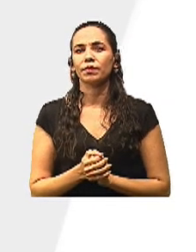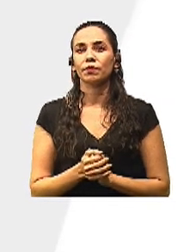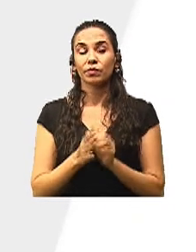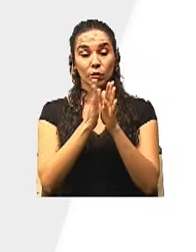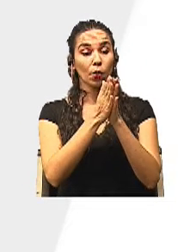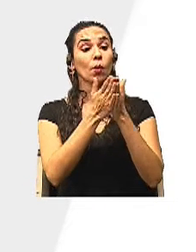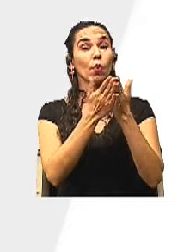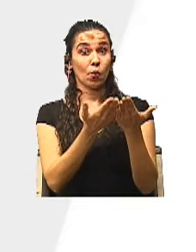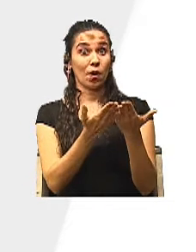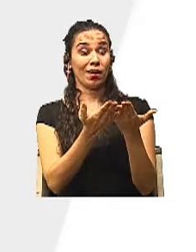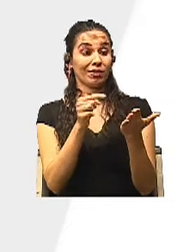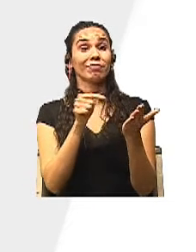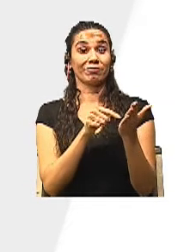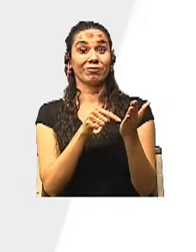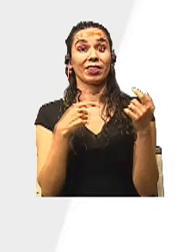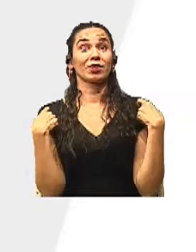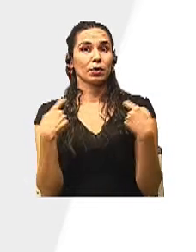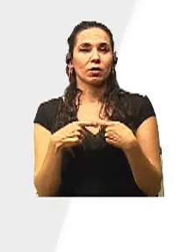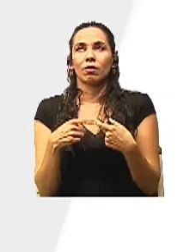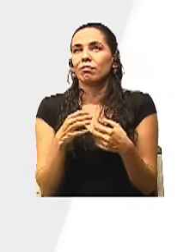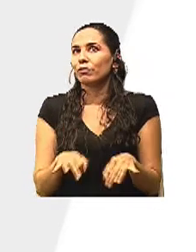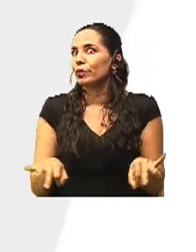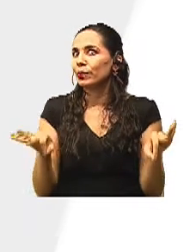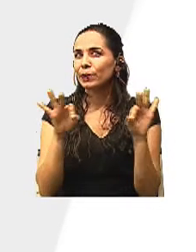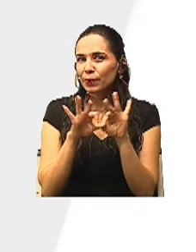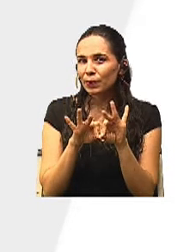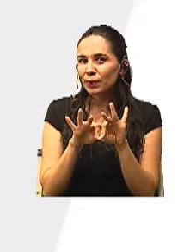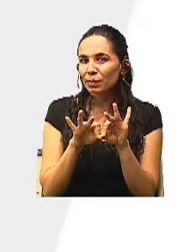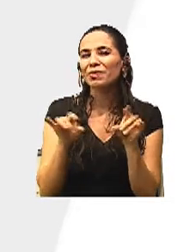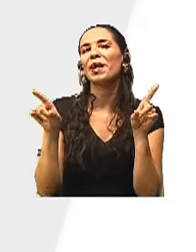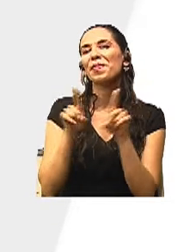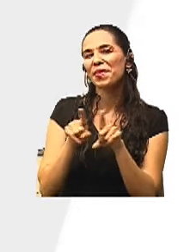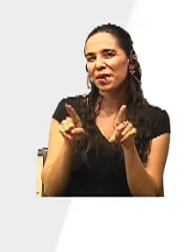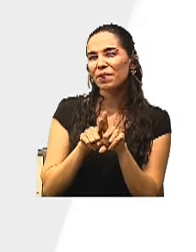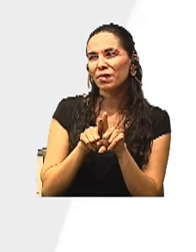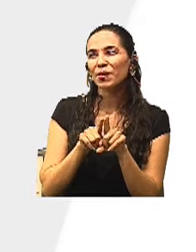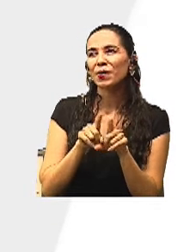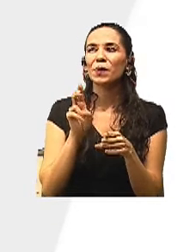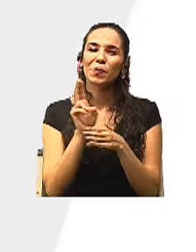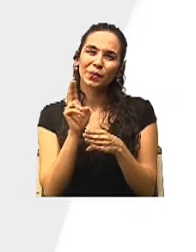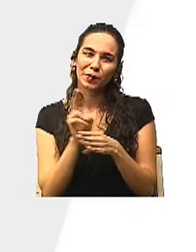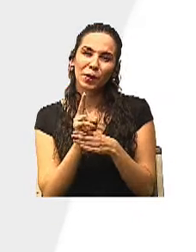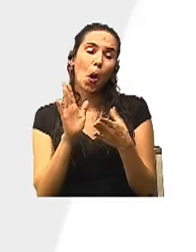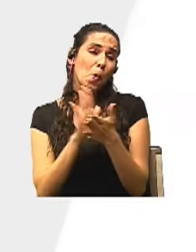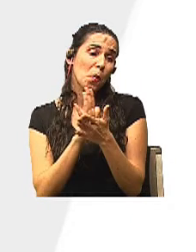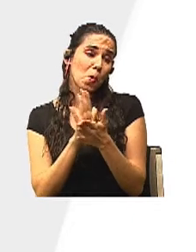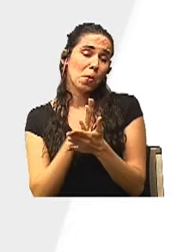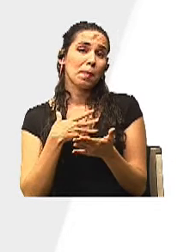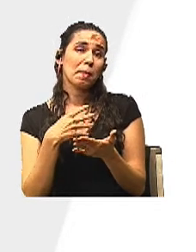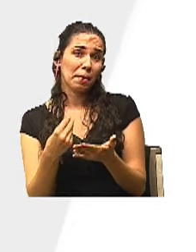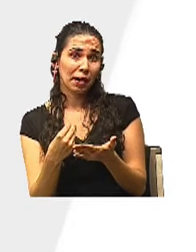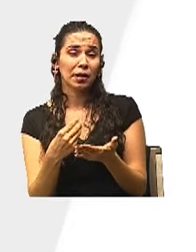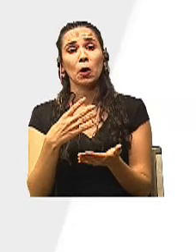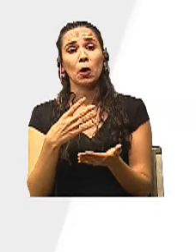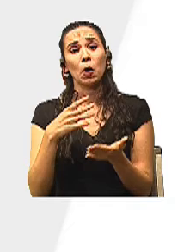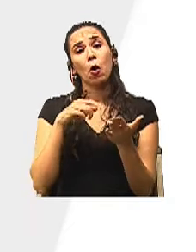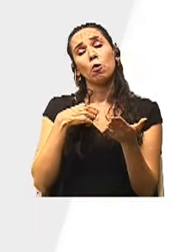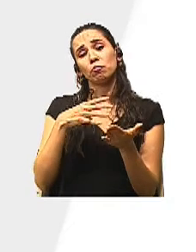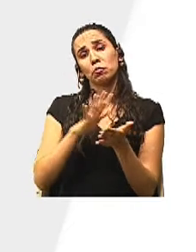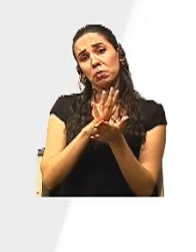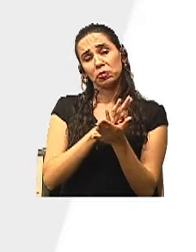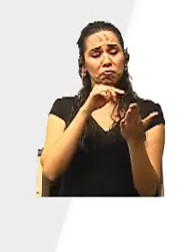Cuaderno de español, importantísimo, pero también podrían utilizar hojas blancas u hojas